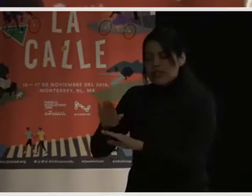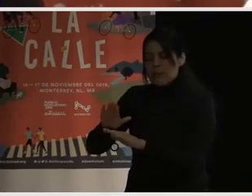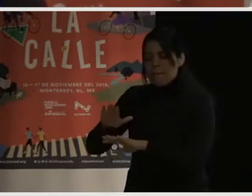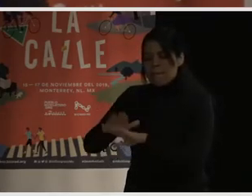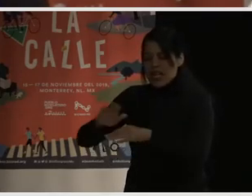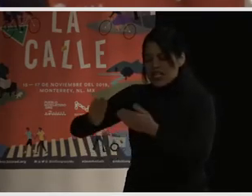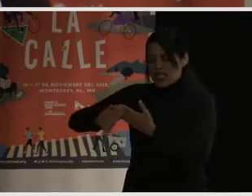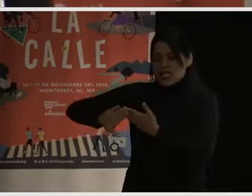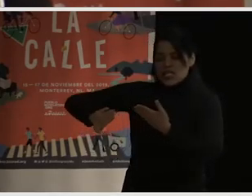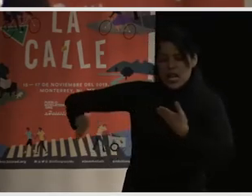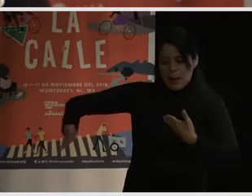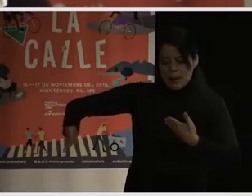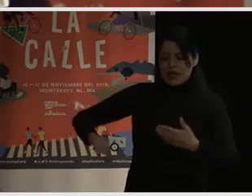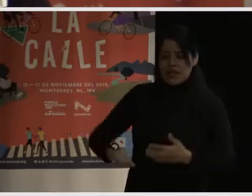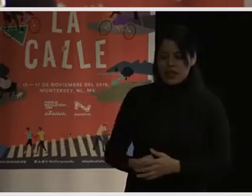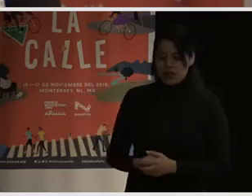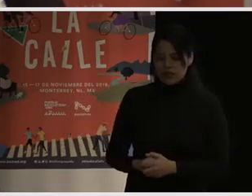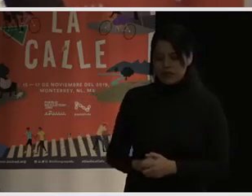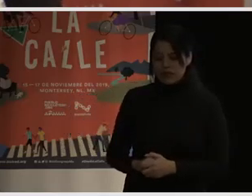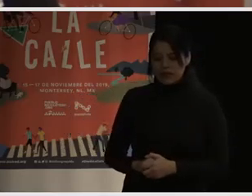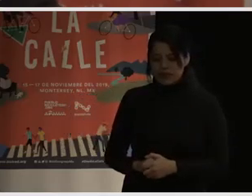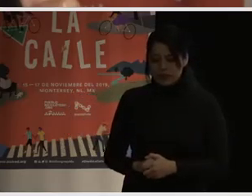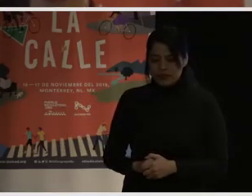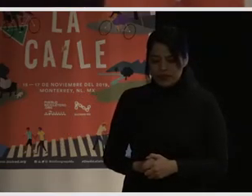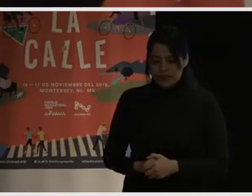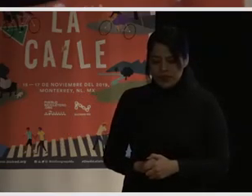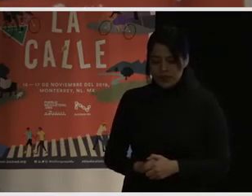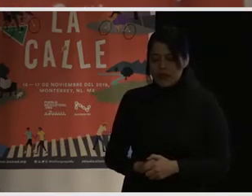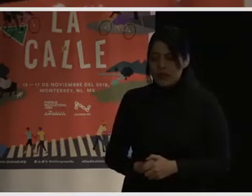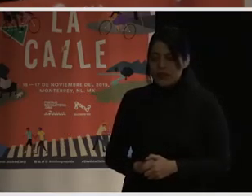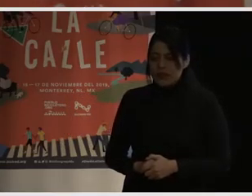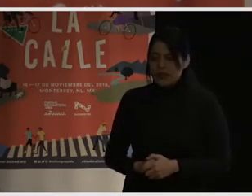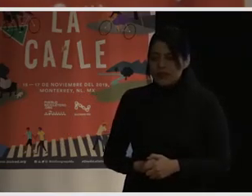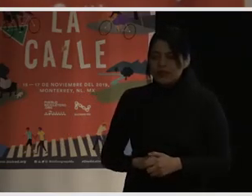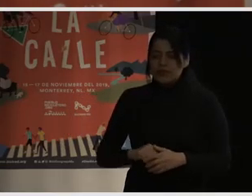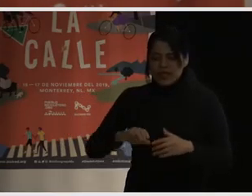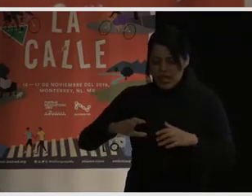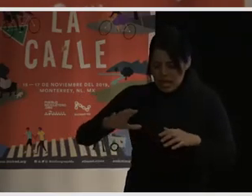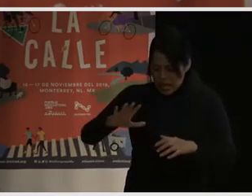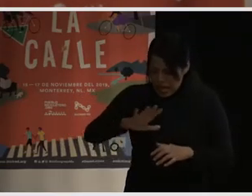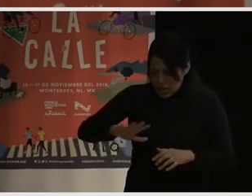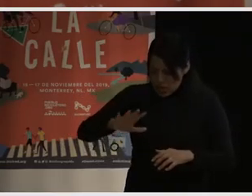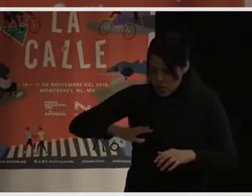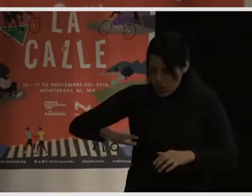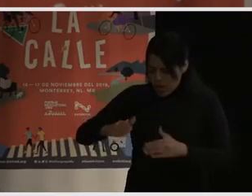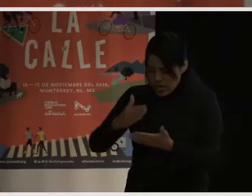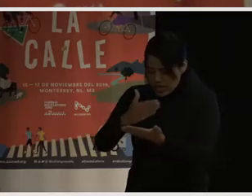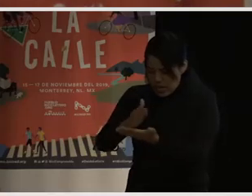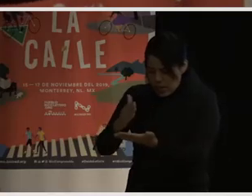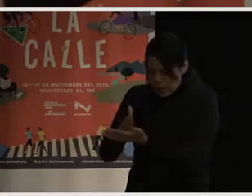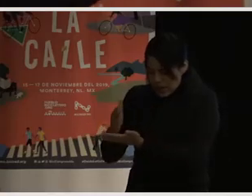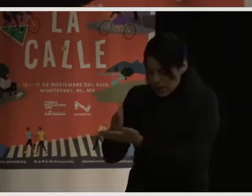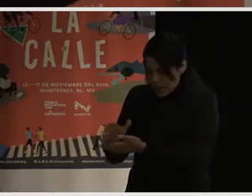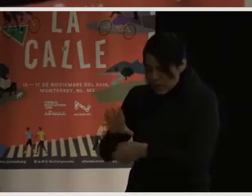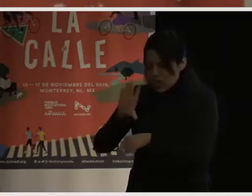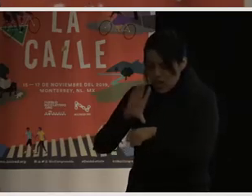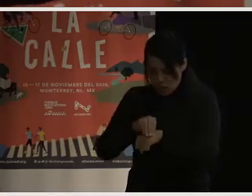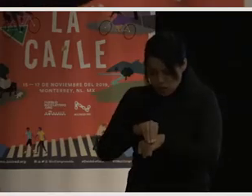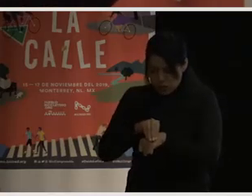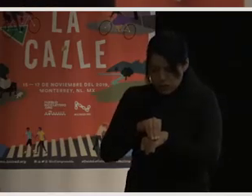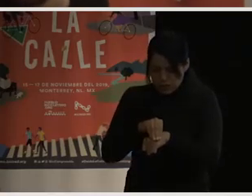incluso recursos que van justamente esos a esos sitios y esas zonas de alta marginación y que también nos permiten